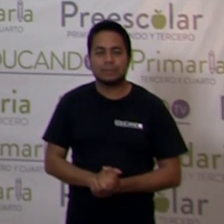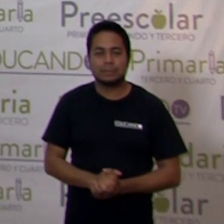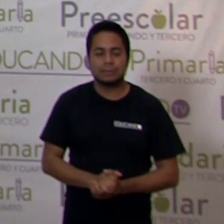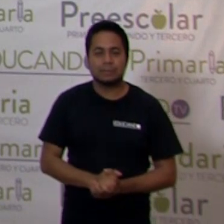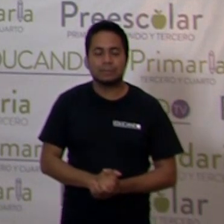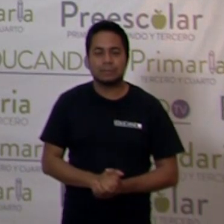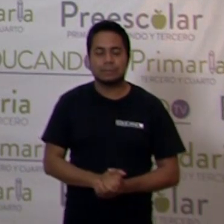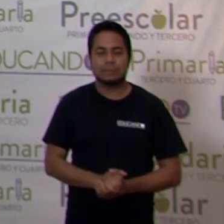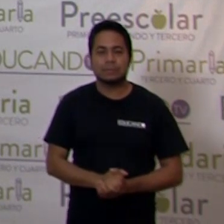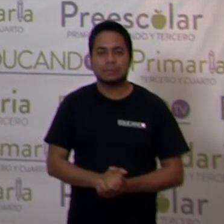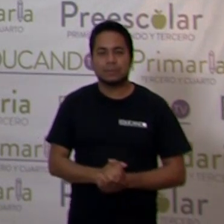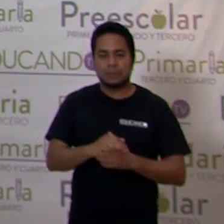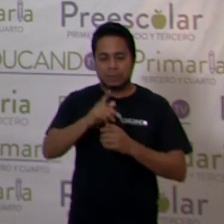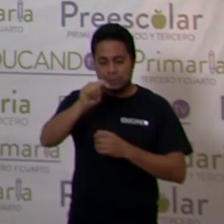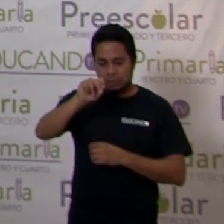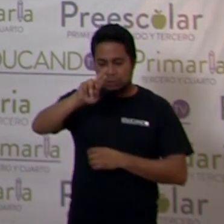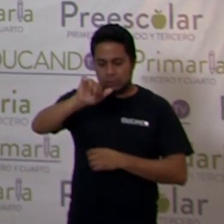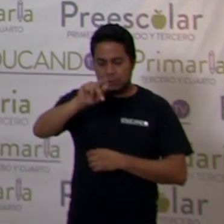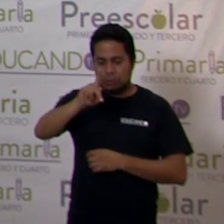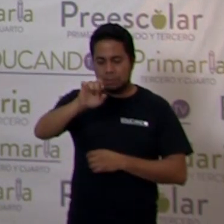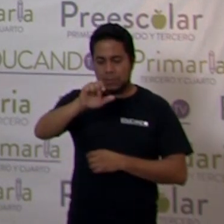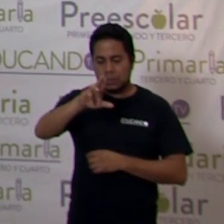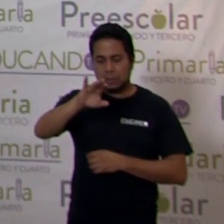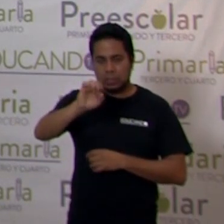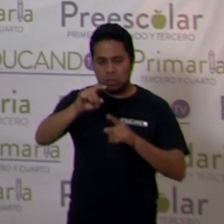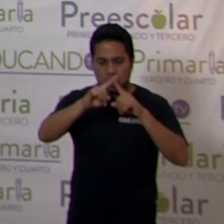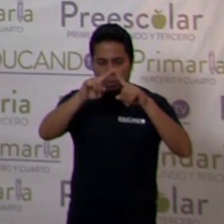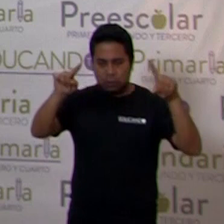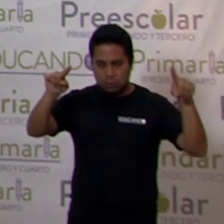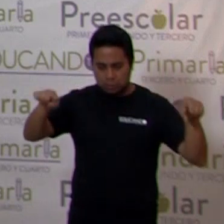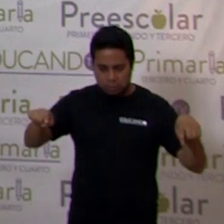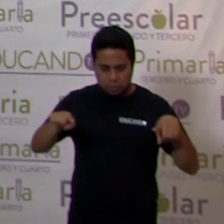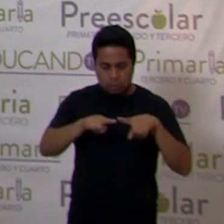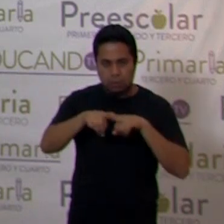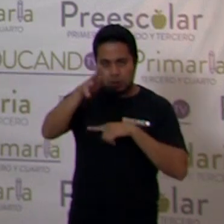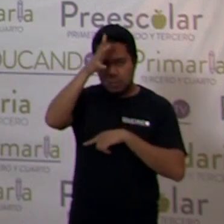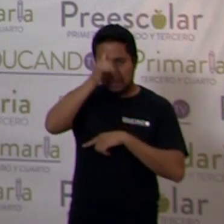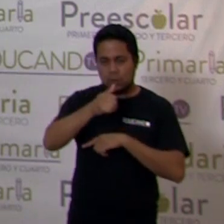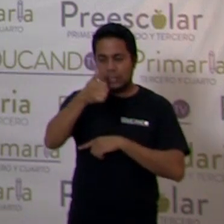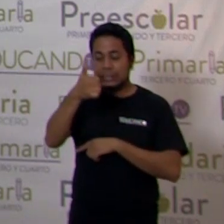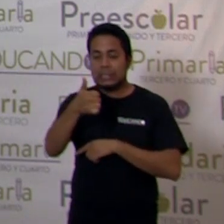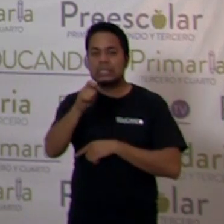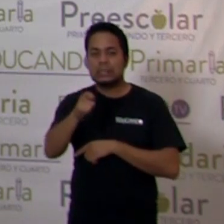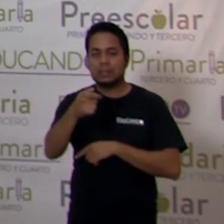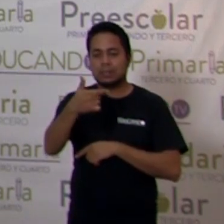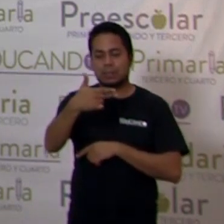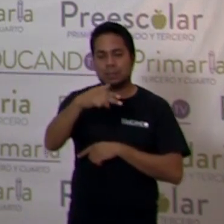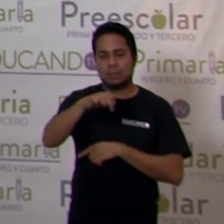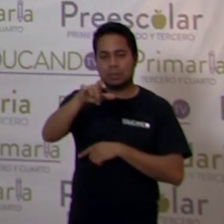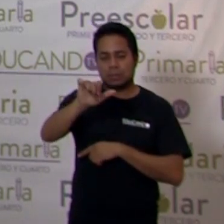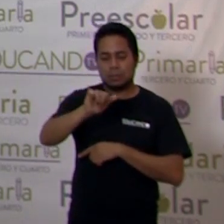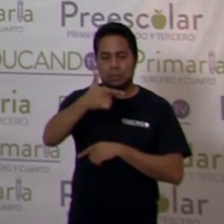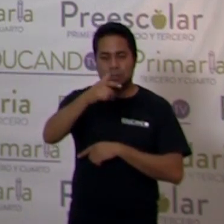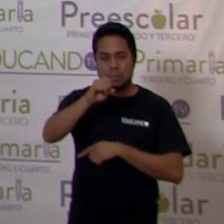tues trapecio acuérdate del seis hexágono